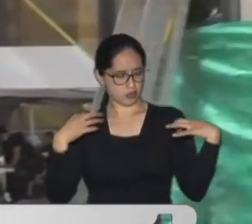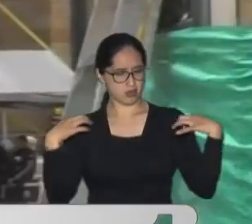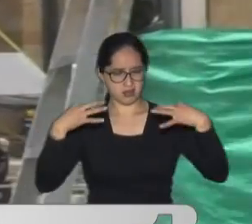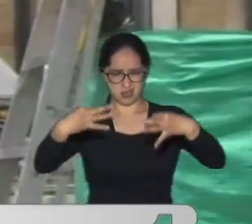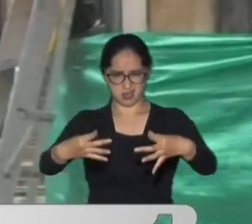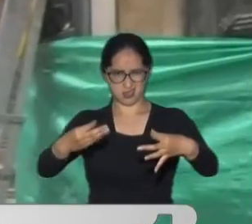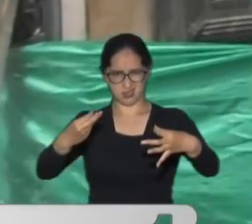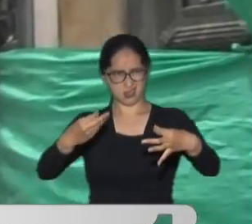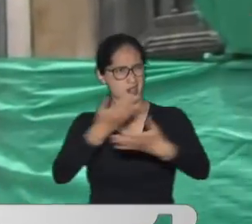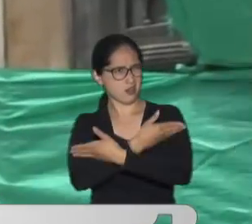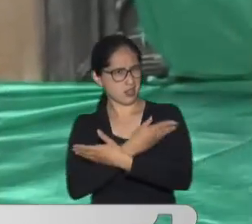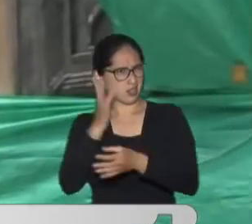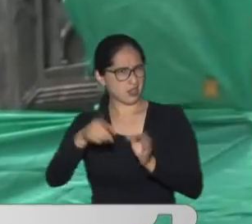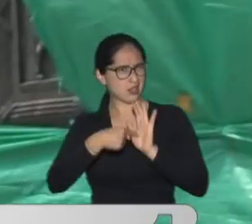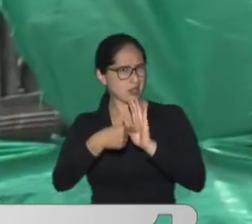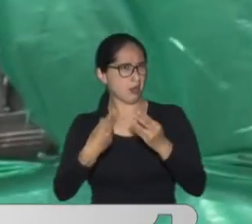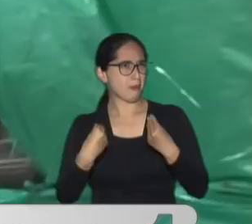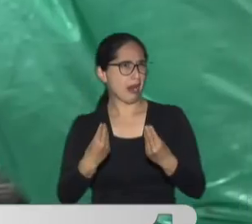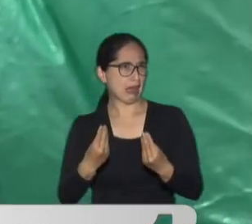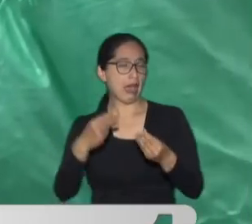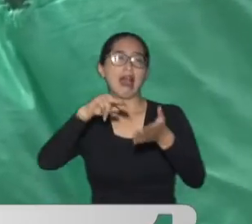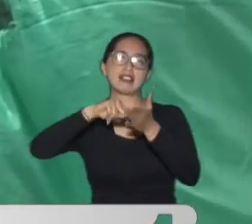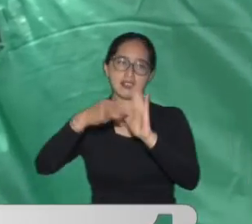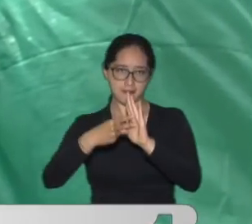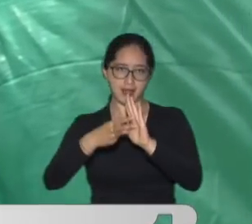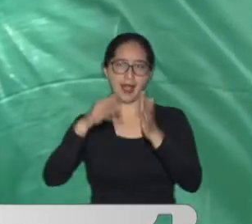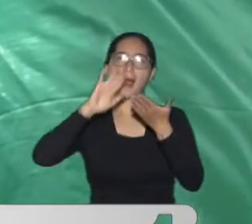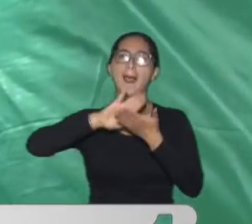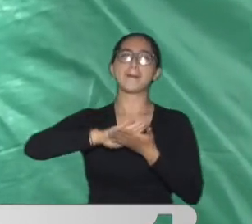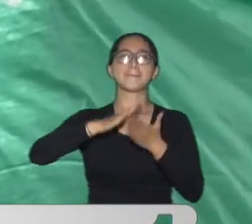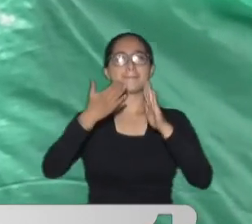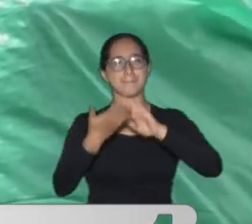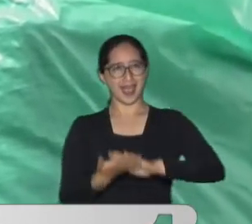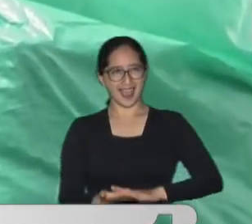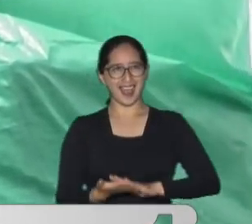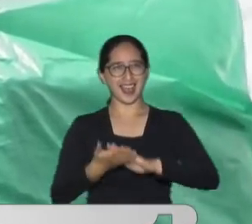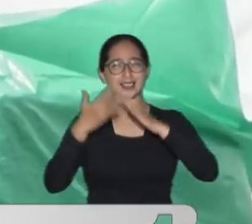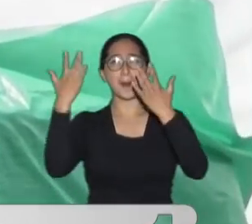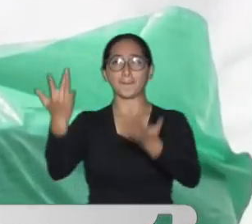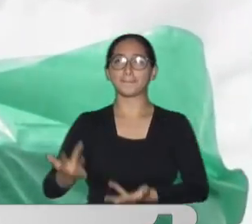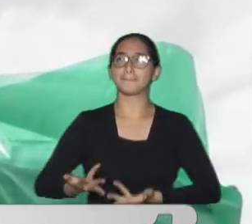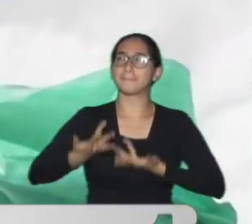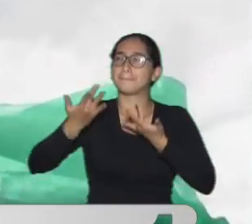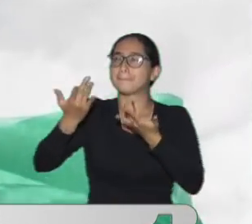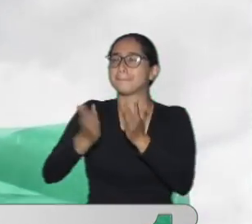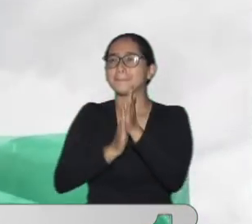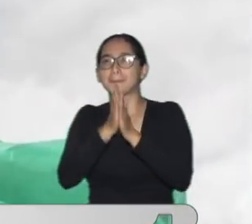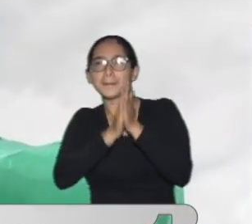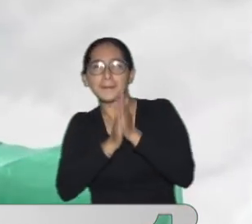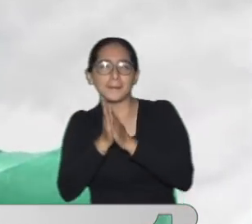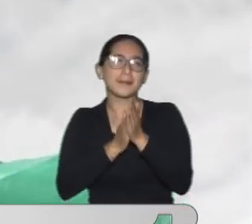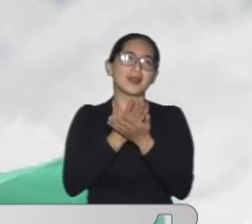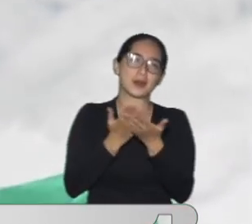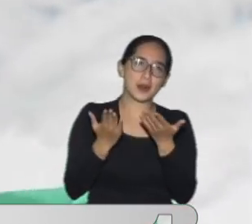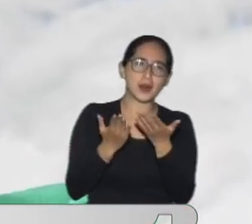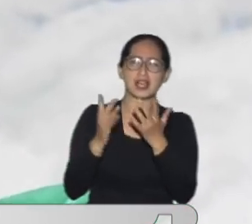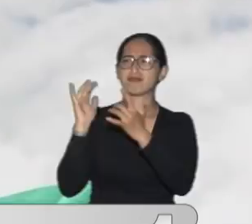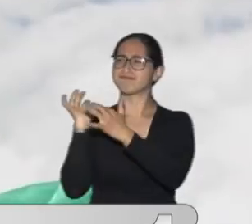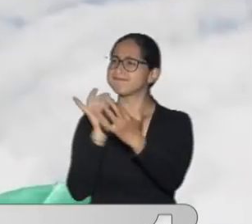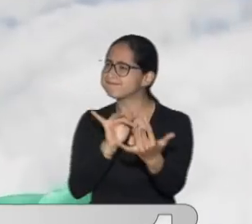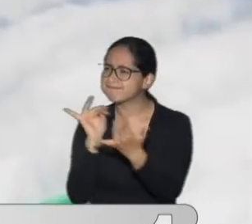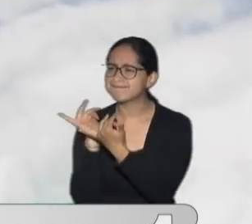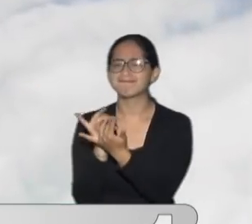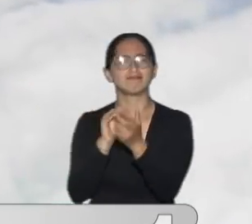también de no conflicto. Ellos han sido muy reiterativos con no conflicto, no quieren en